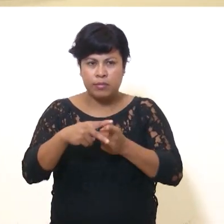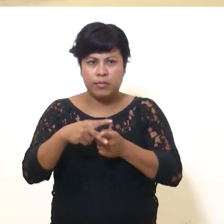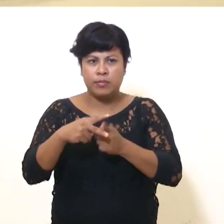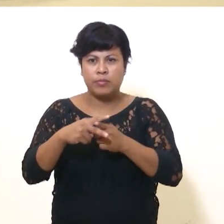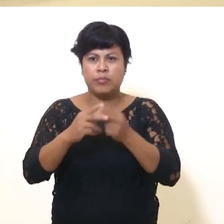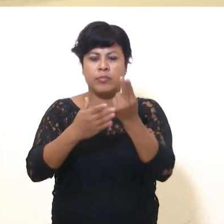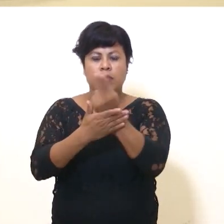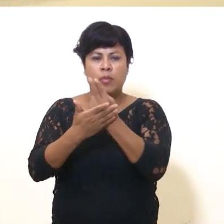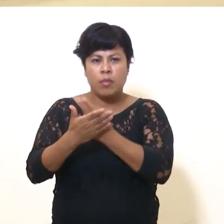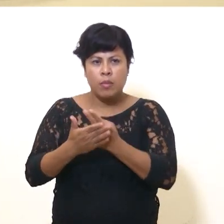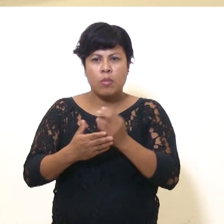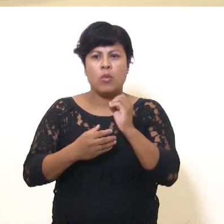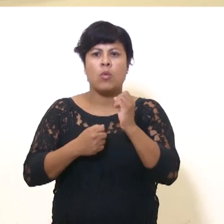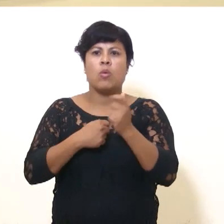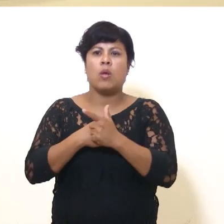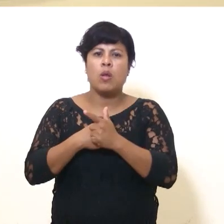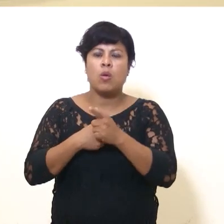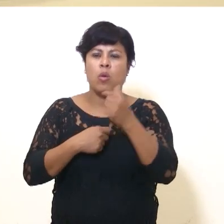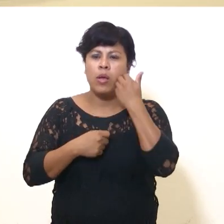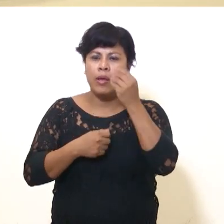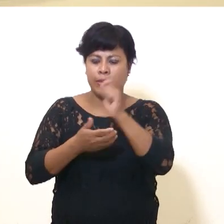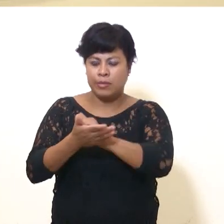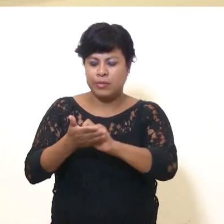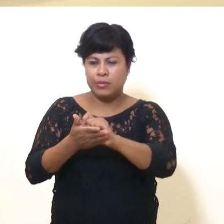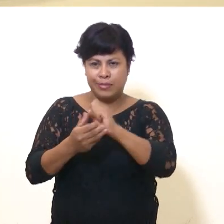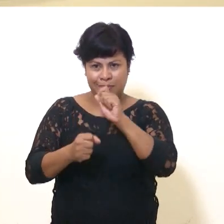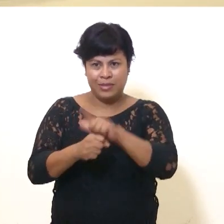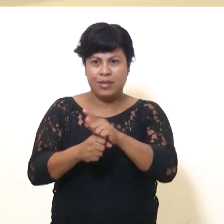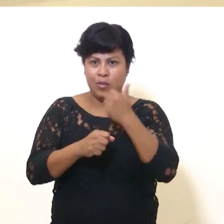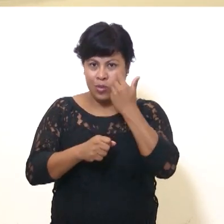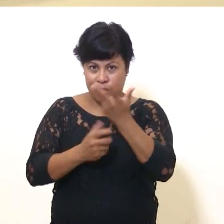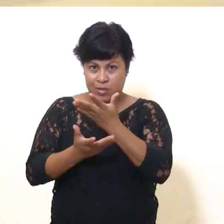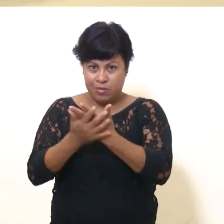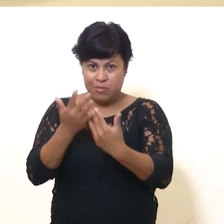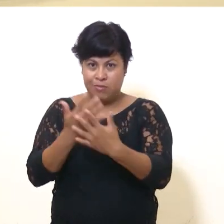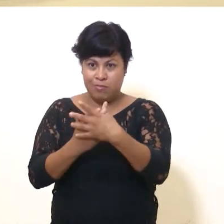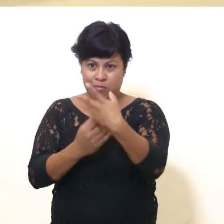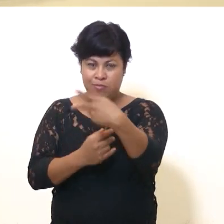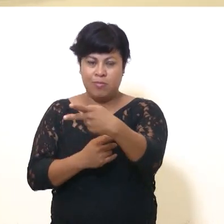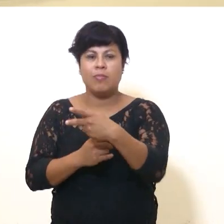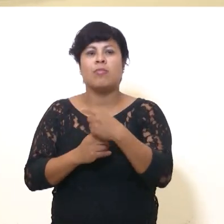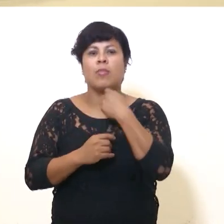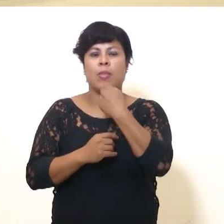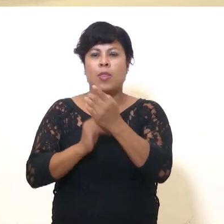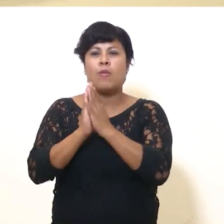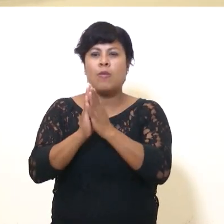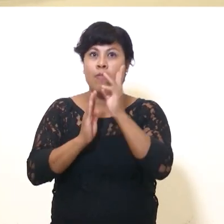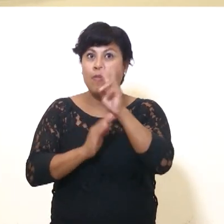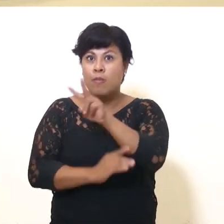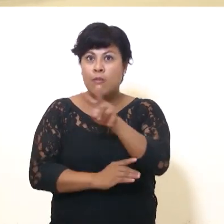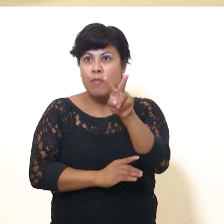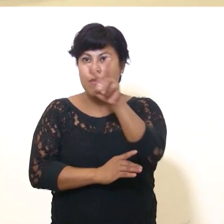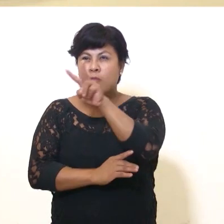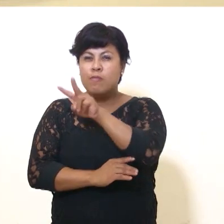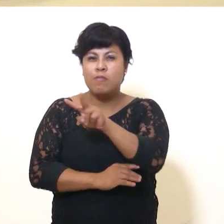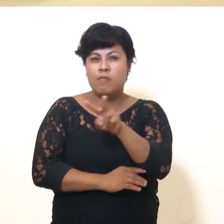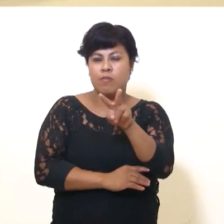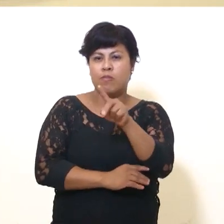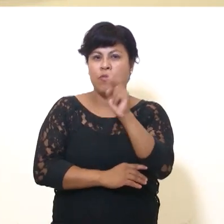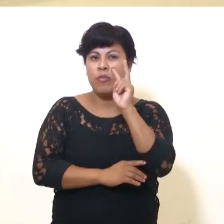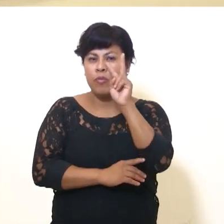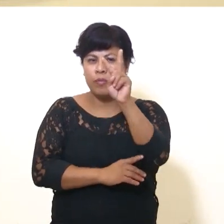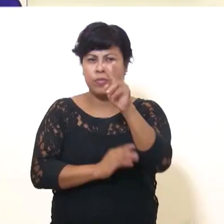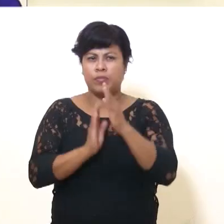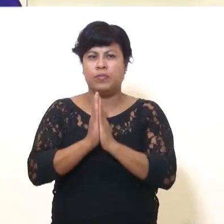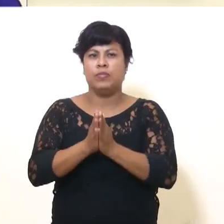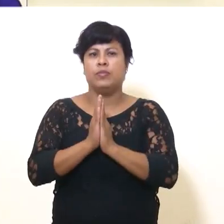¿Te gustaría tener alguna figurita o algún carteloncito en especial? Te voy a pedir que observes